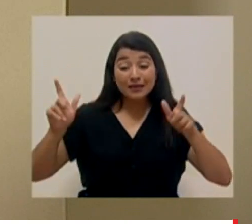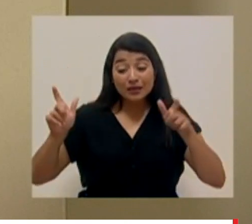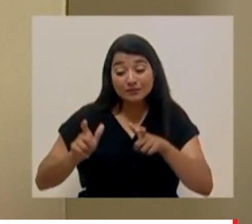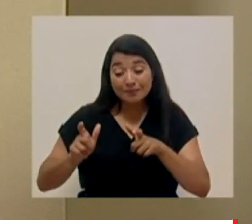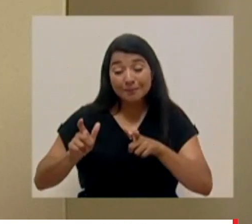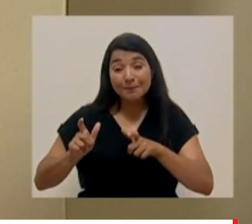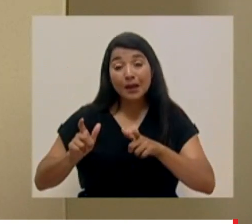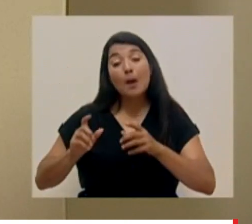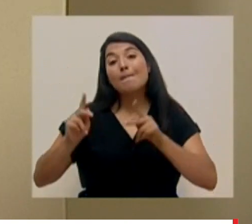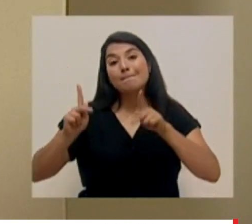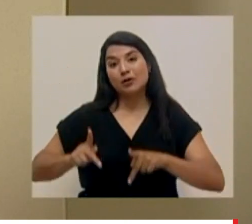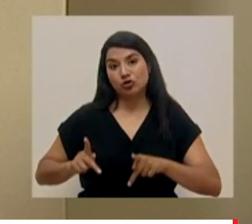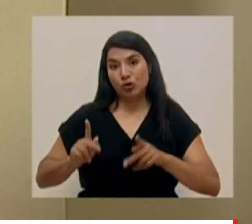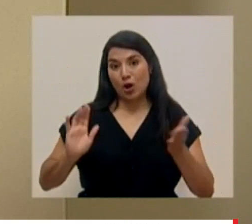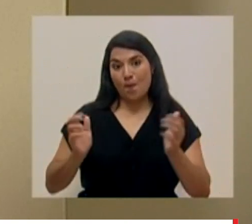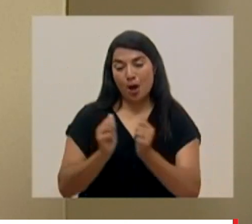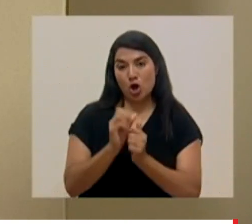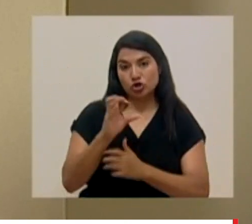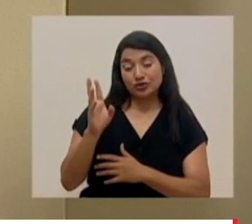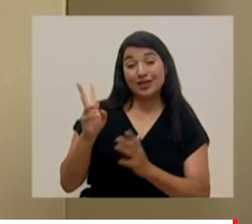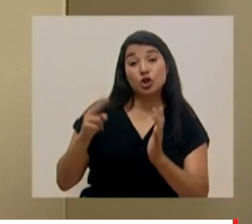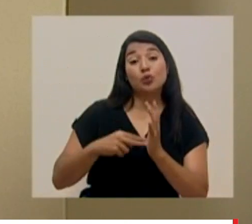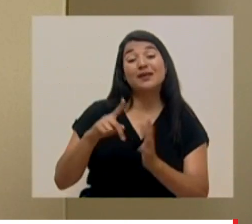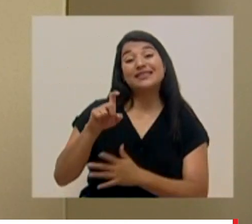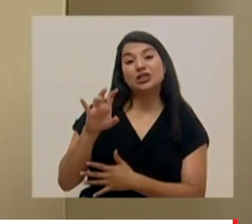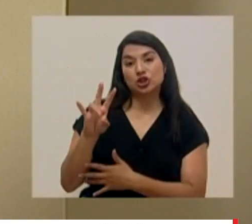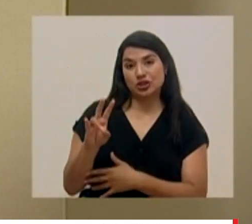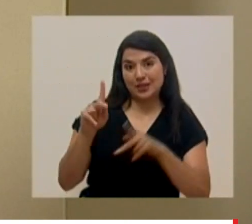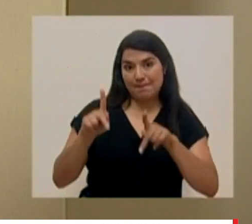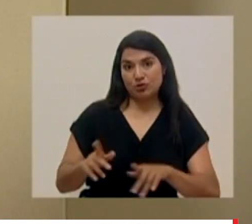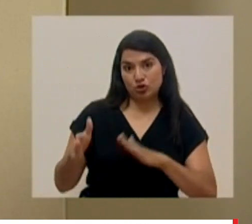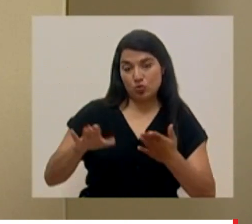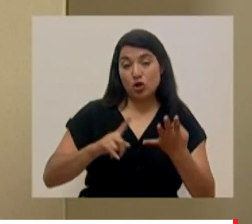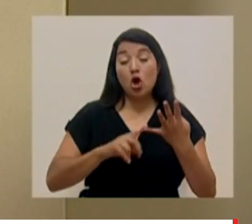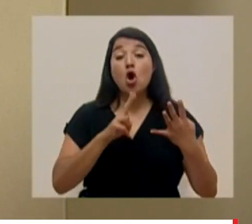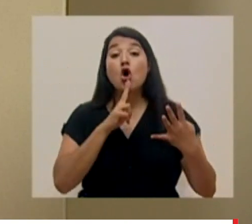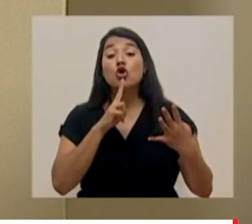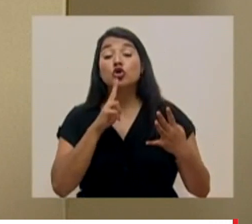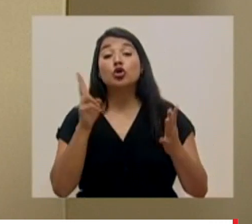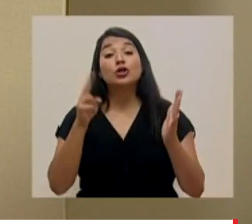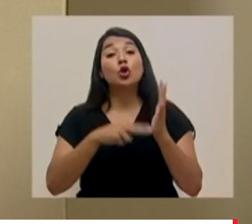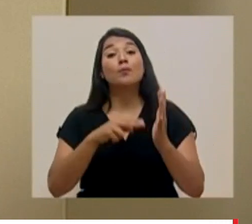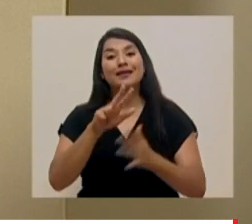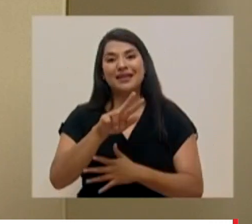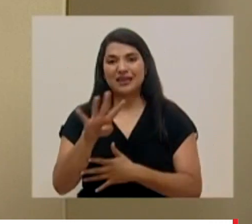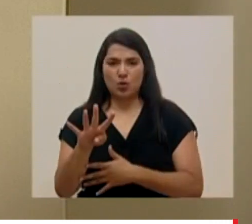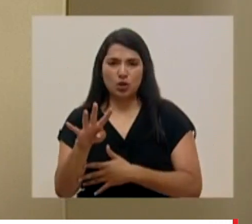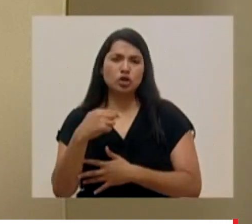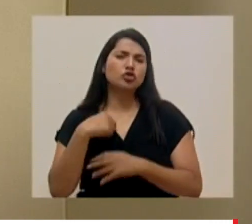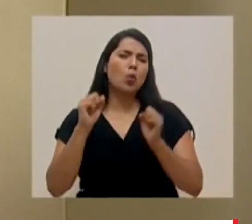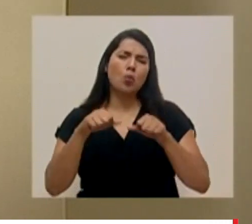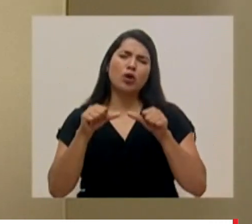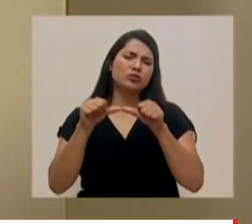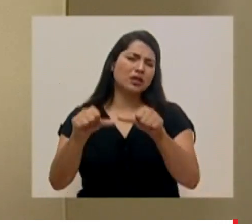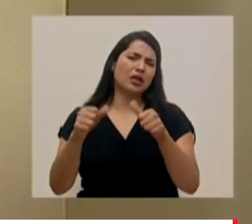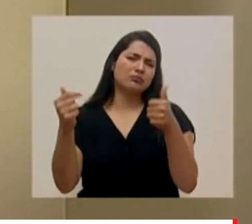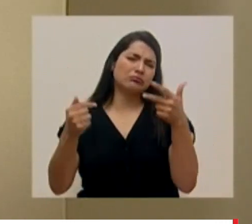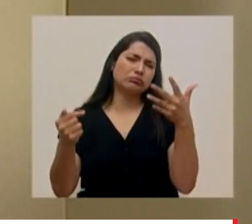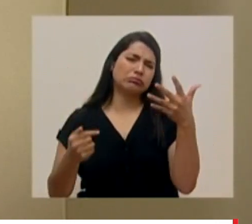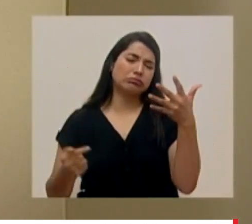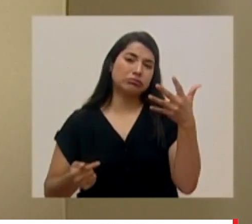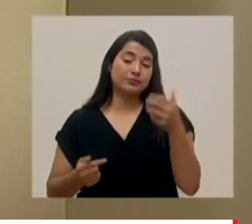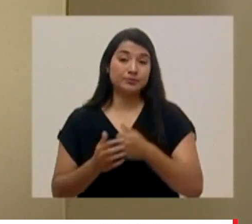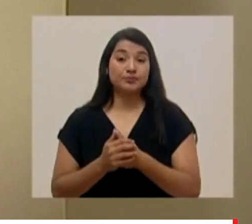tiene 2.107 fallecidos. Honduras, 2.034. Y bueno, ahí podríamos seguir. En